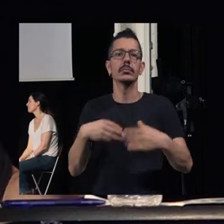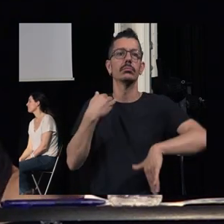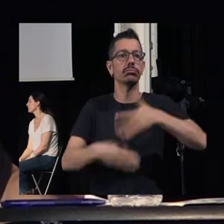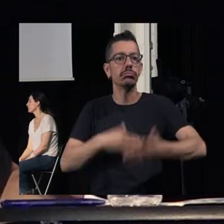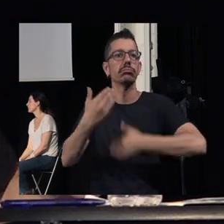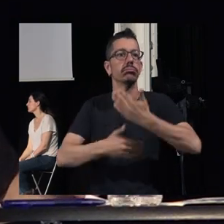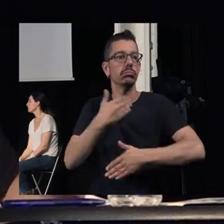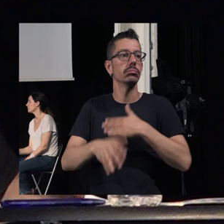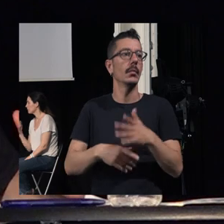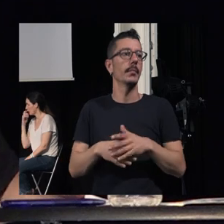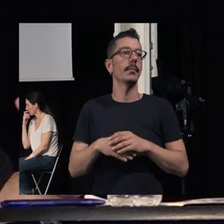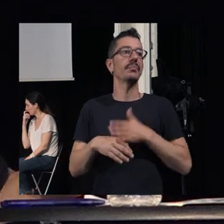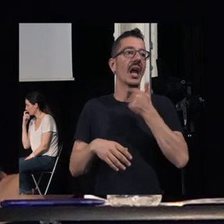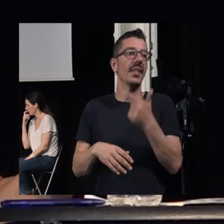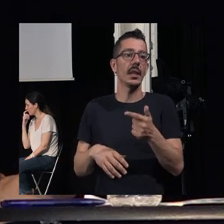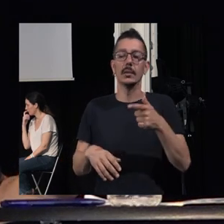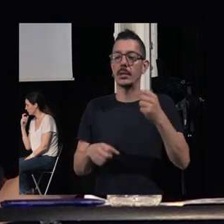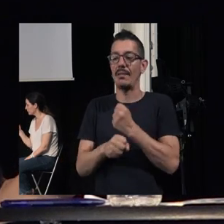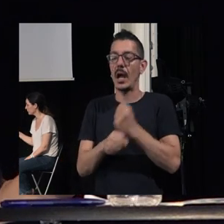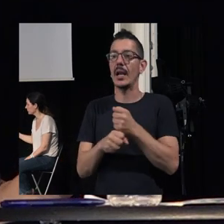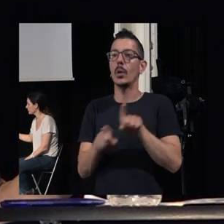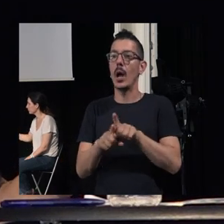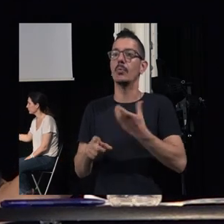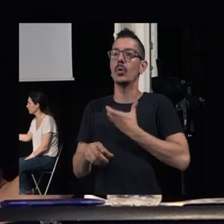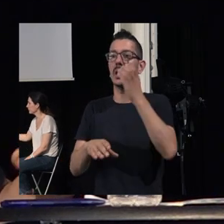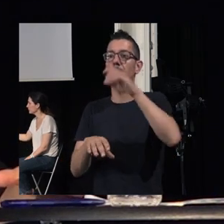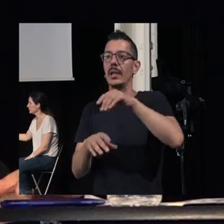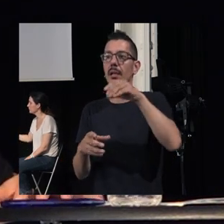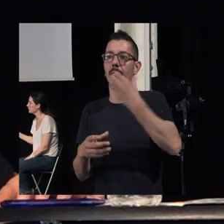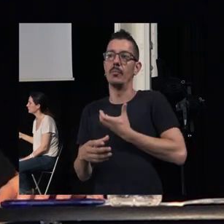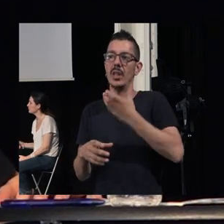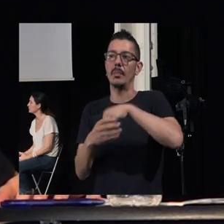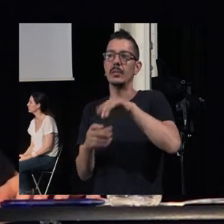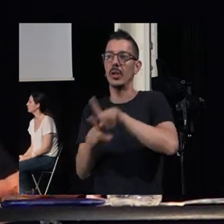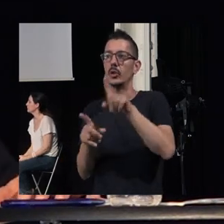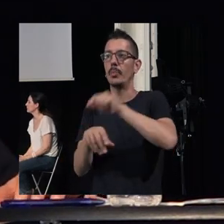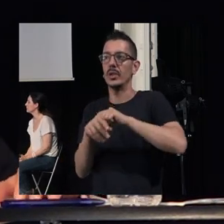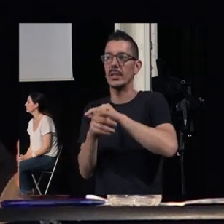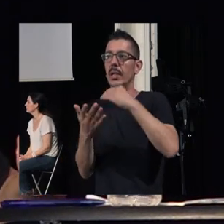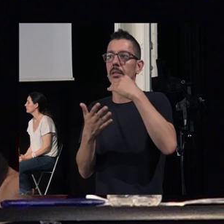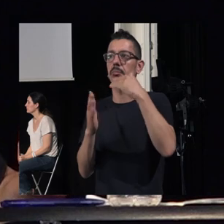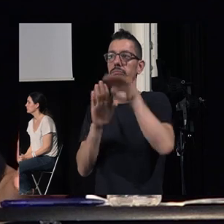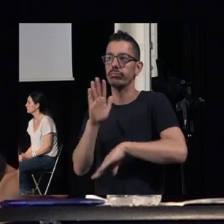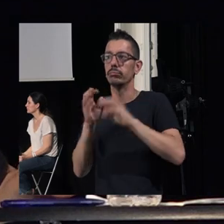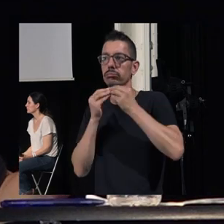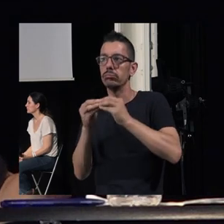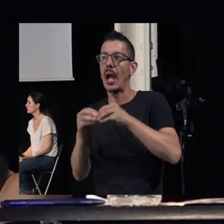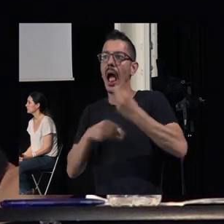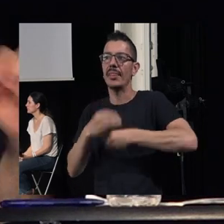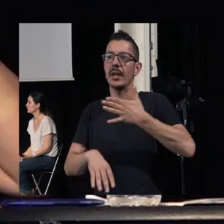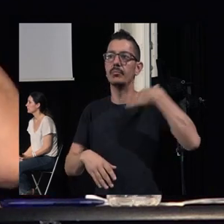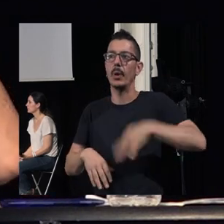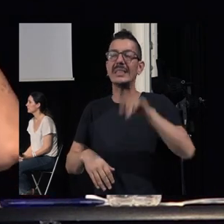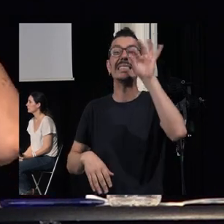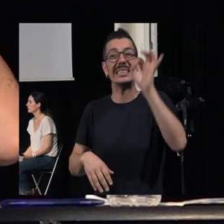el municipalismo. Yo creo que esa es la gran pregunta de del movimiento municipalista,